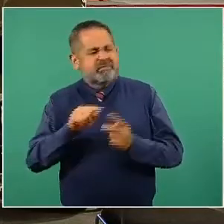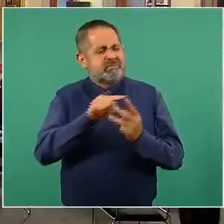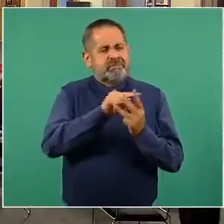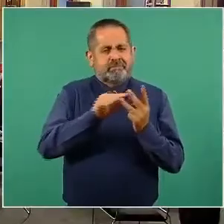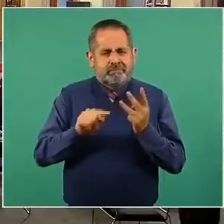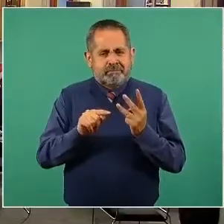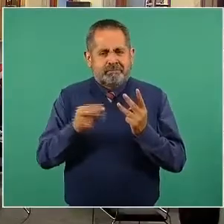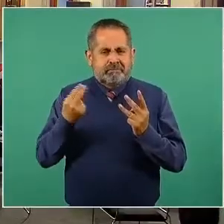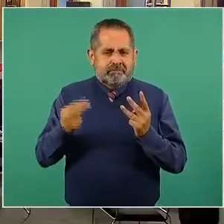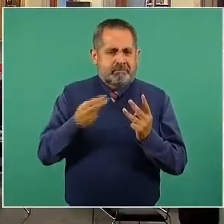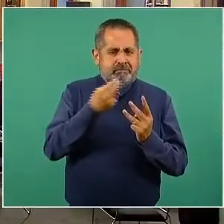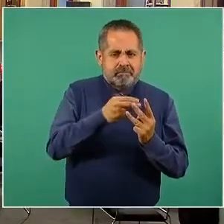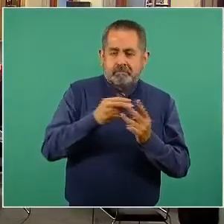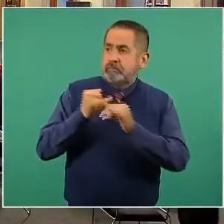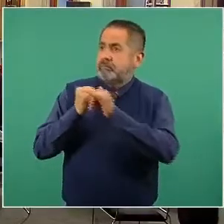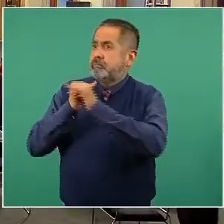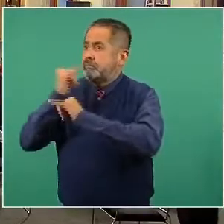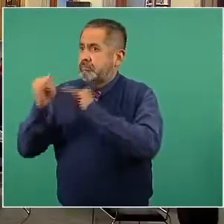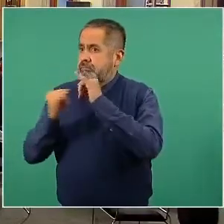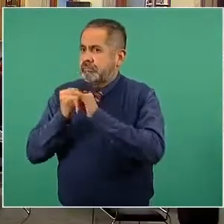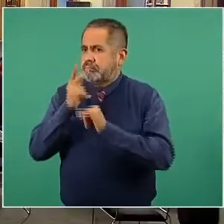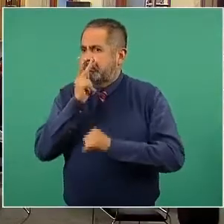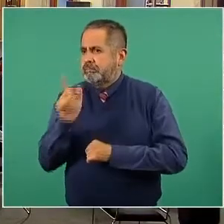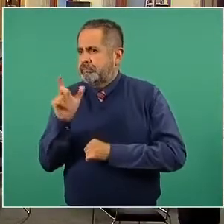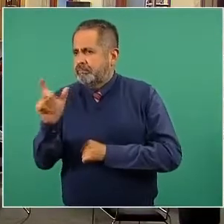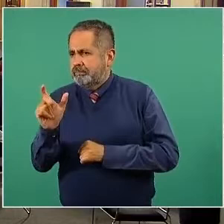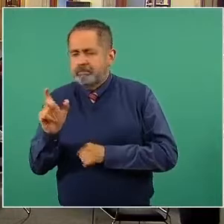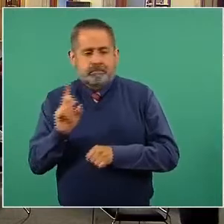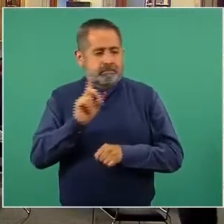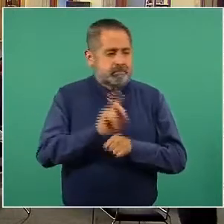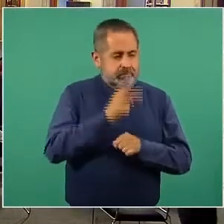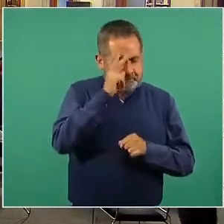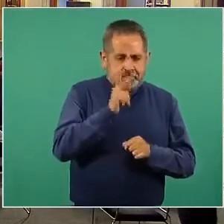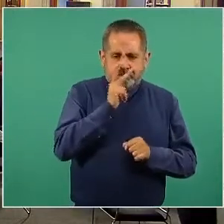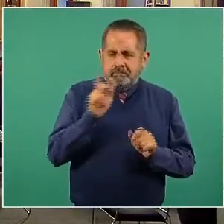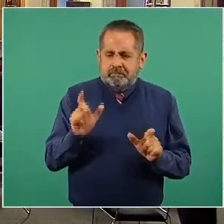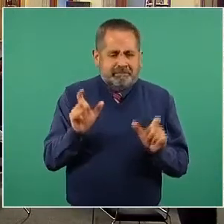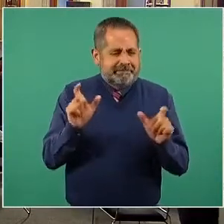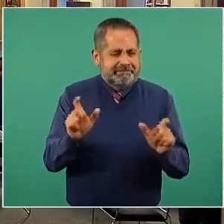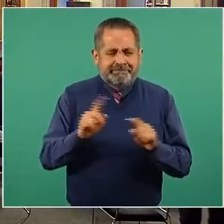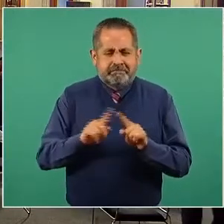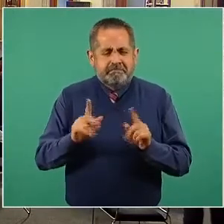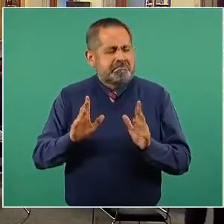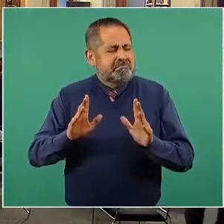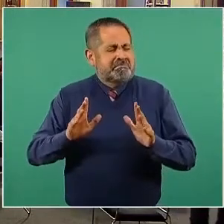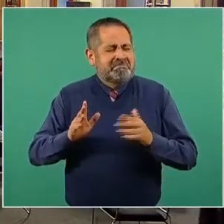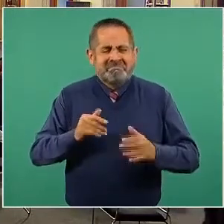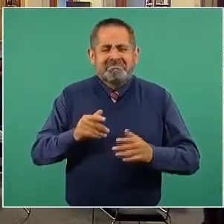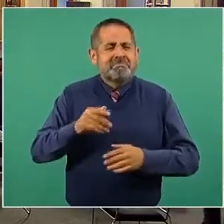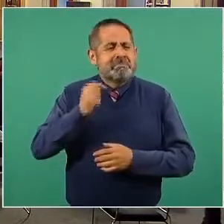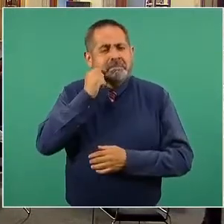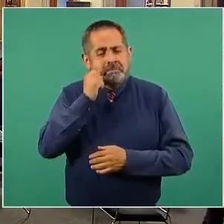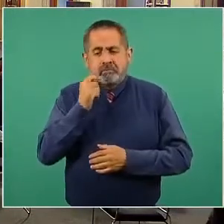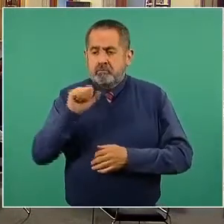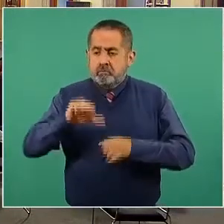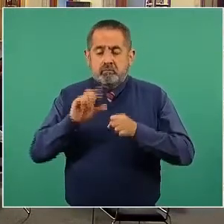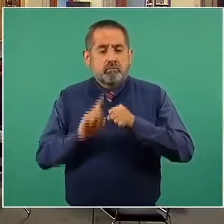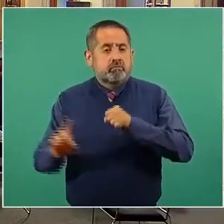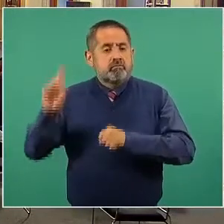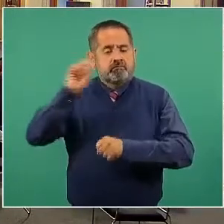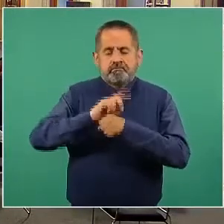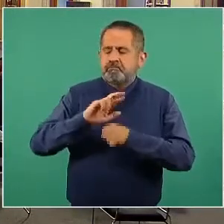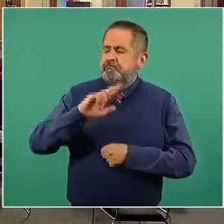dos denominaciones, la internacional y la nacional, pero lo relevante es que es un día para recordar a toda